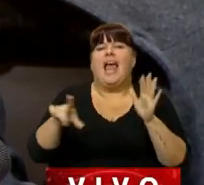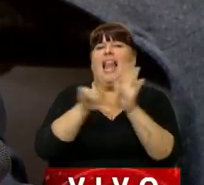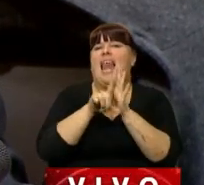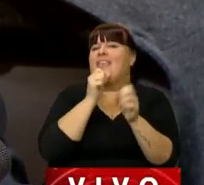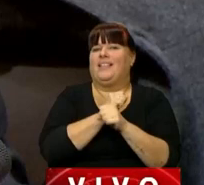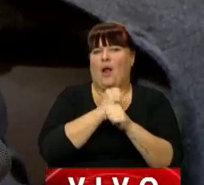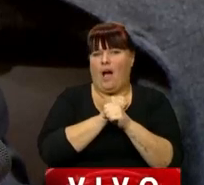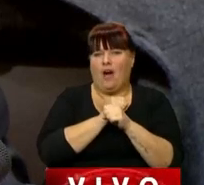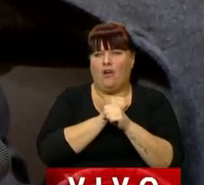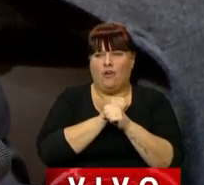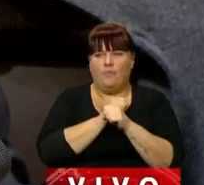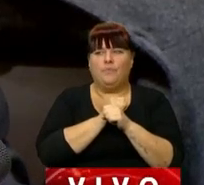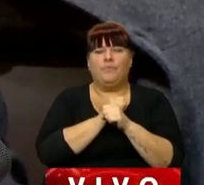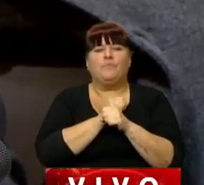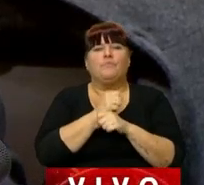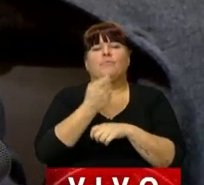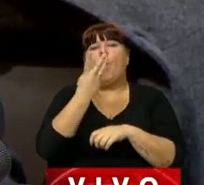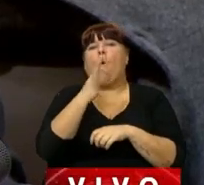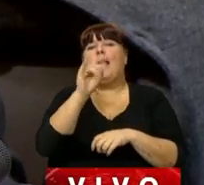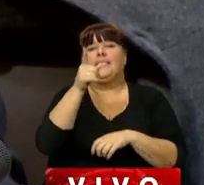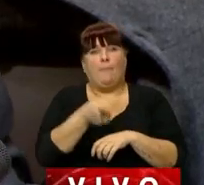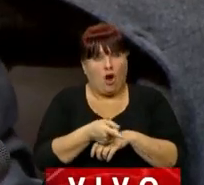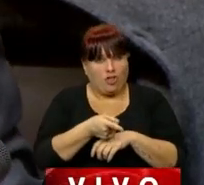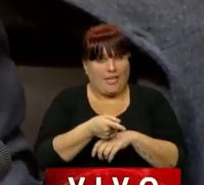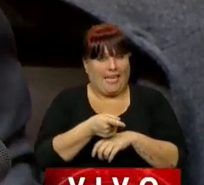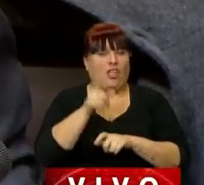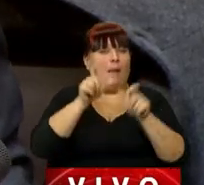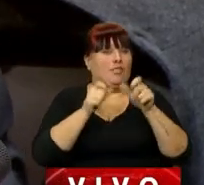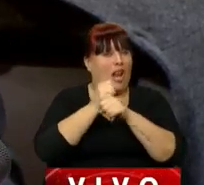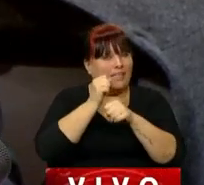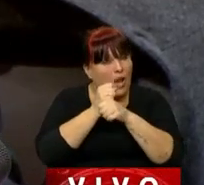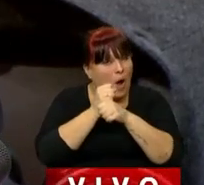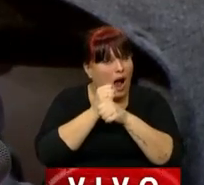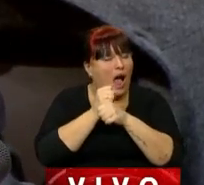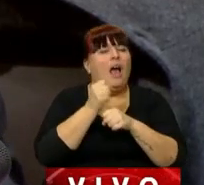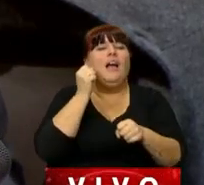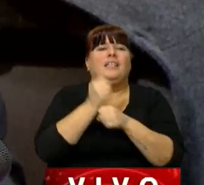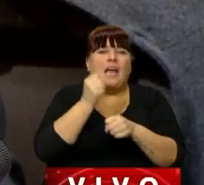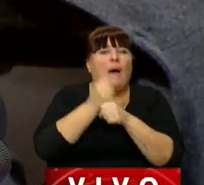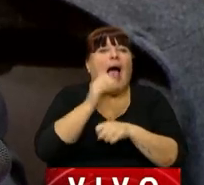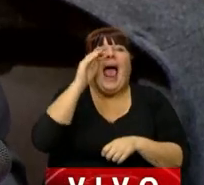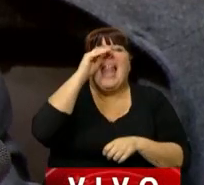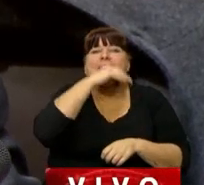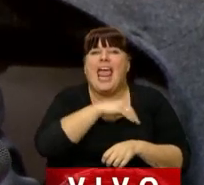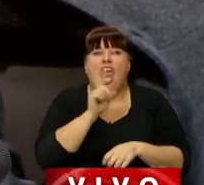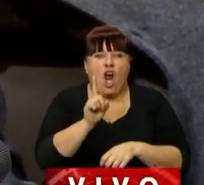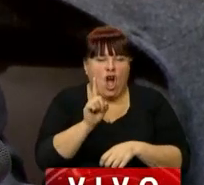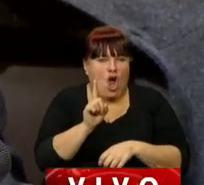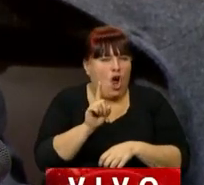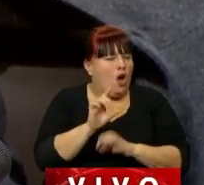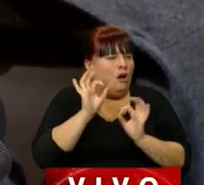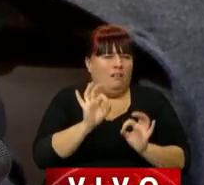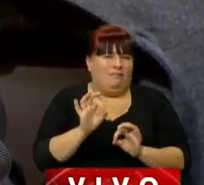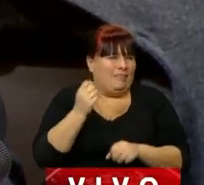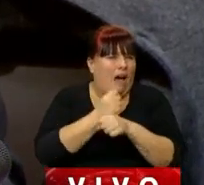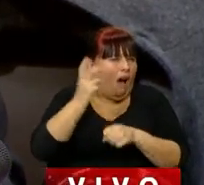leyes laborales. Tenemos el 40% de la fuerza trabajadora trabajando en negro,